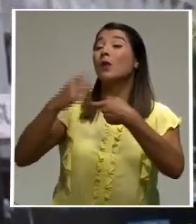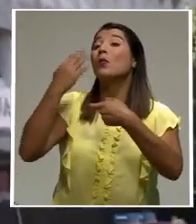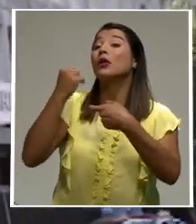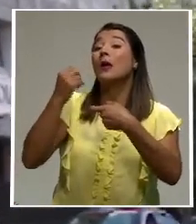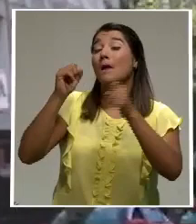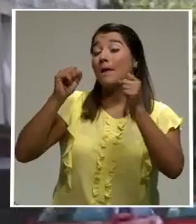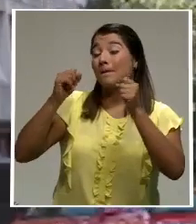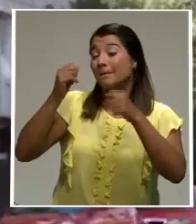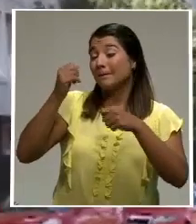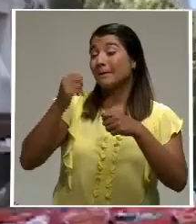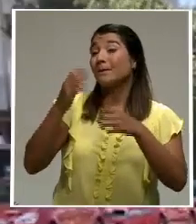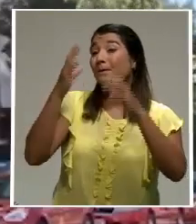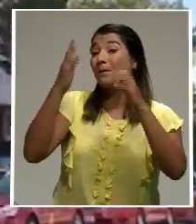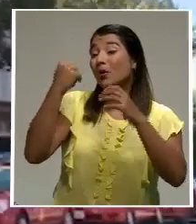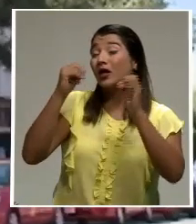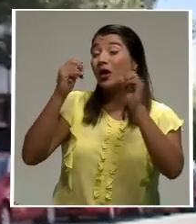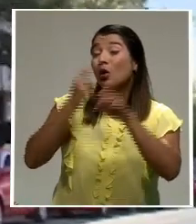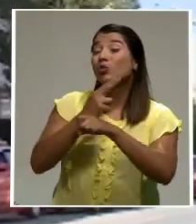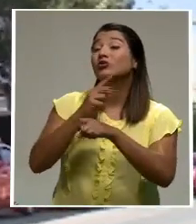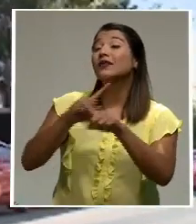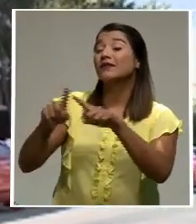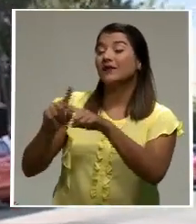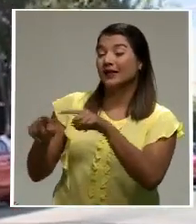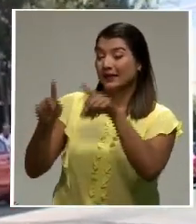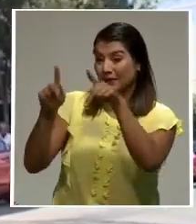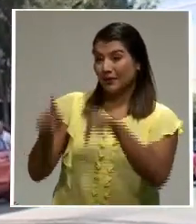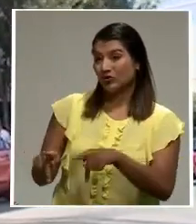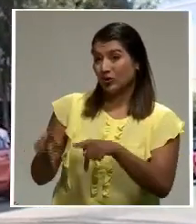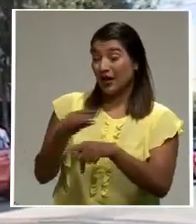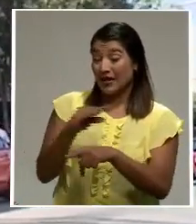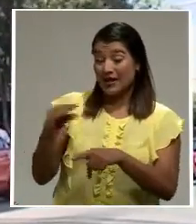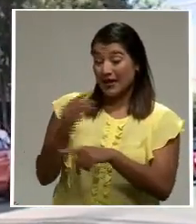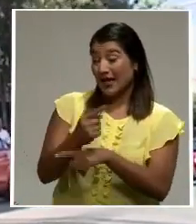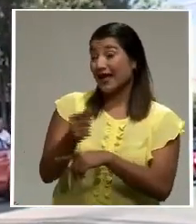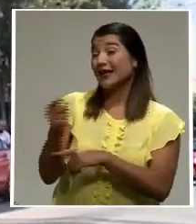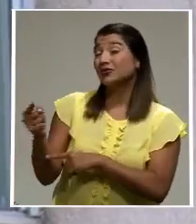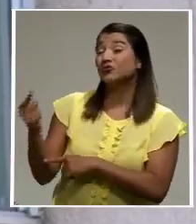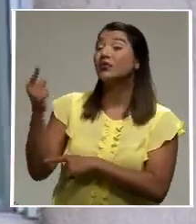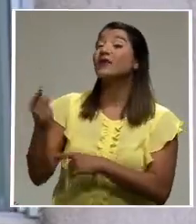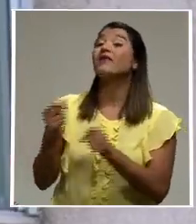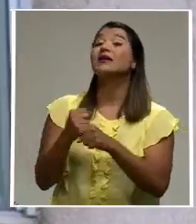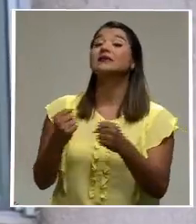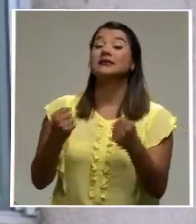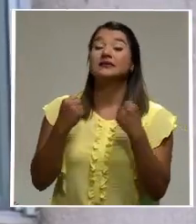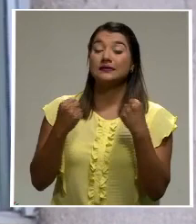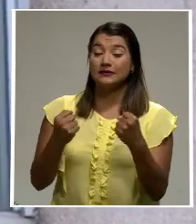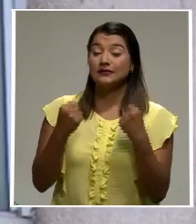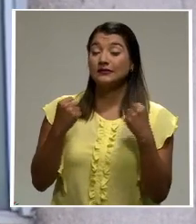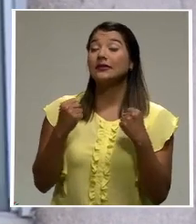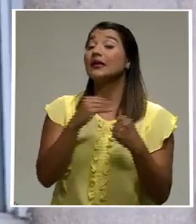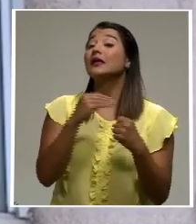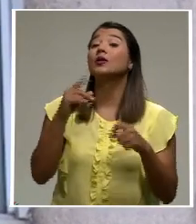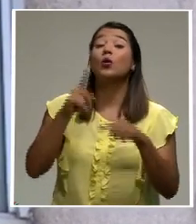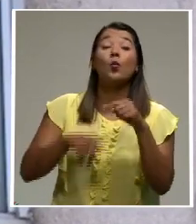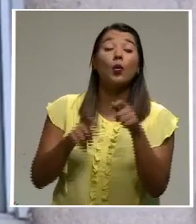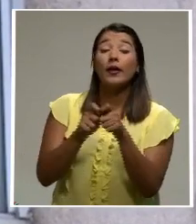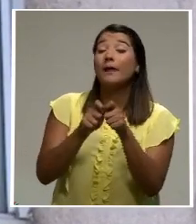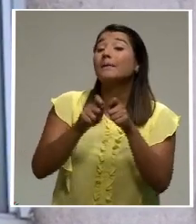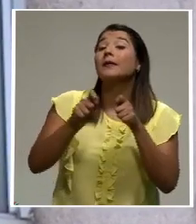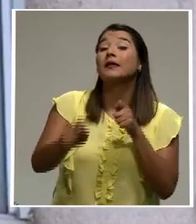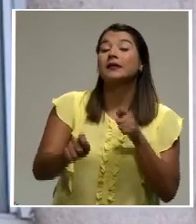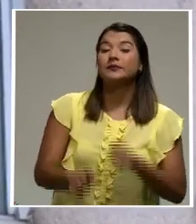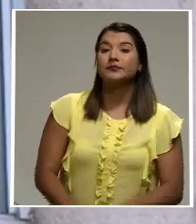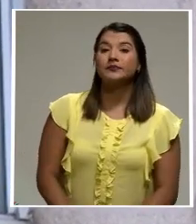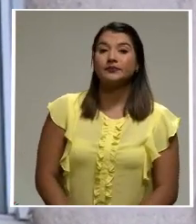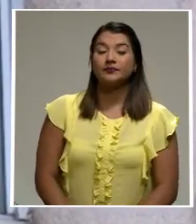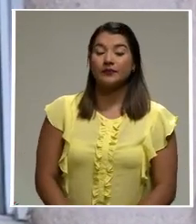las que se necesita hacer revisión física de los pacientes y realizar mediciones que no se pueden de manera telefónica o